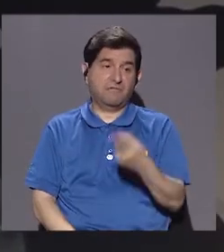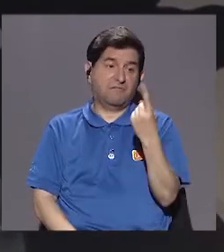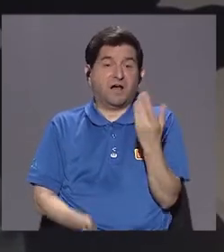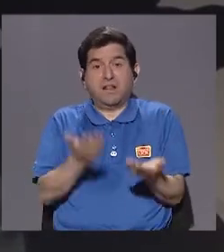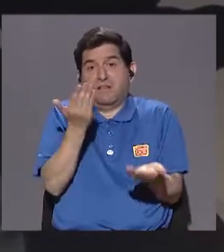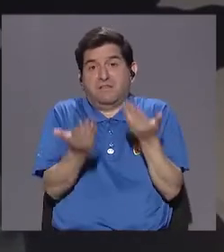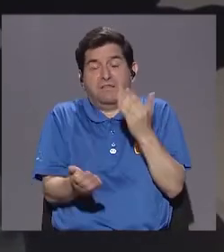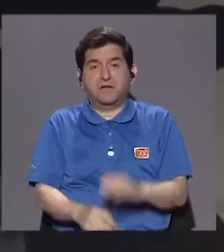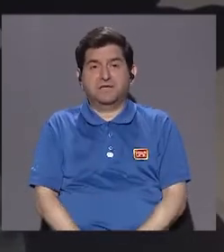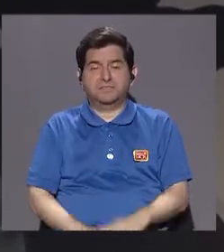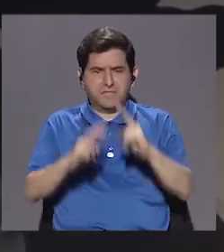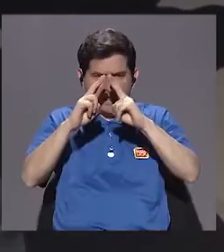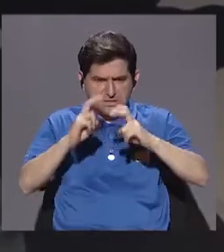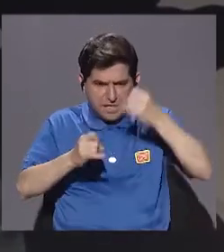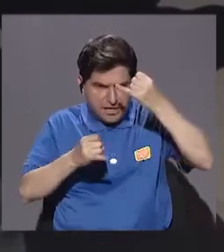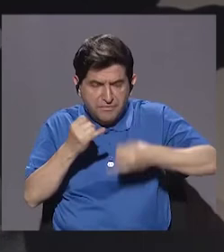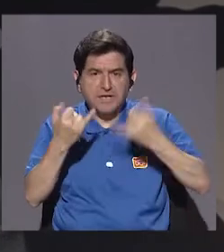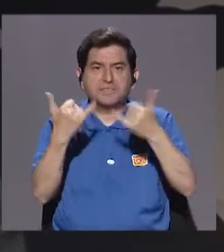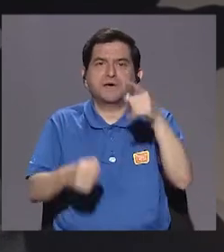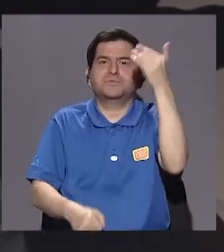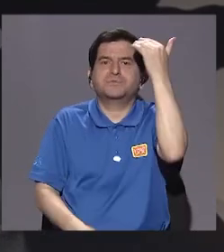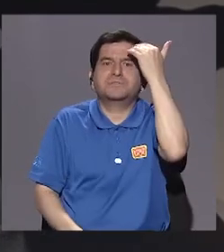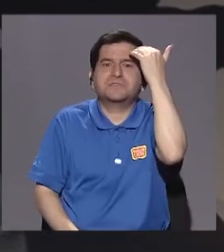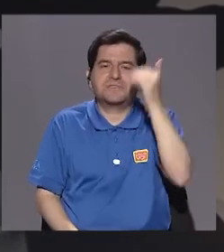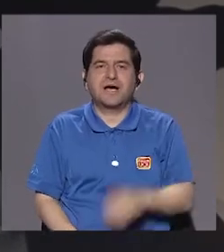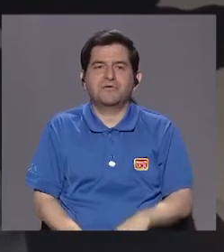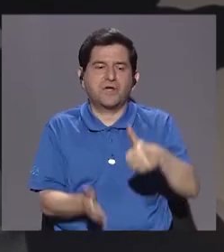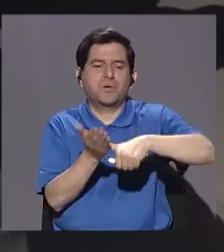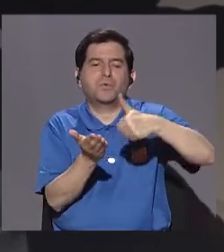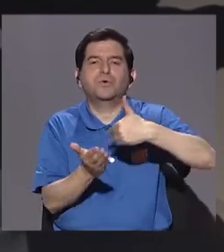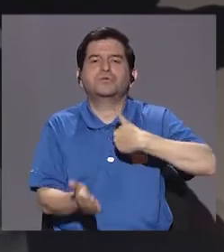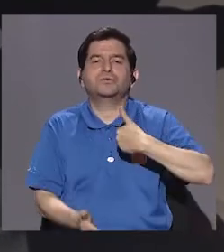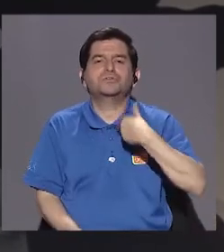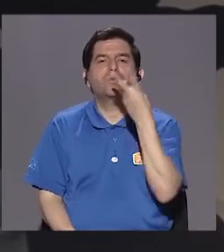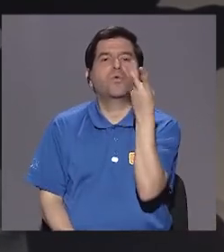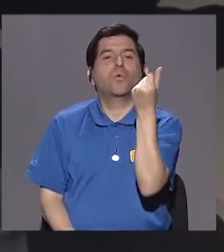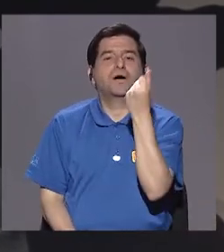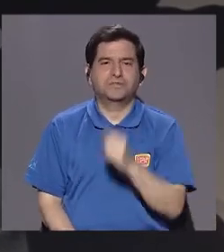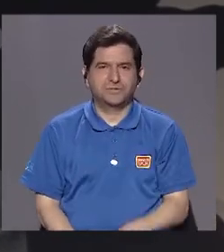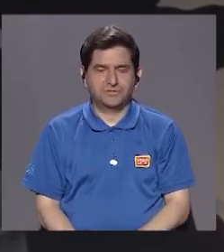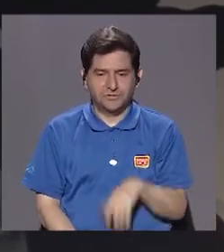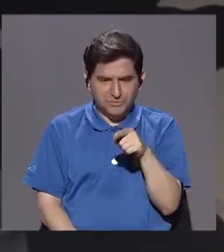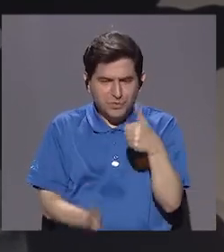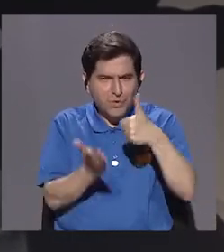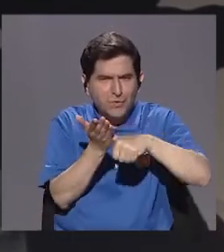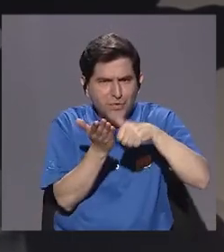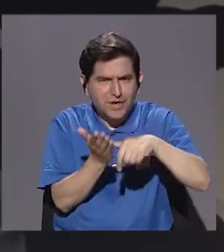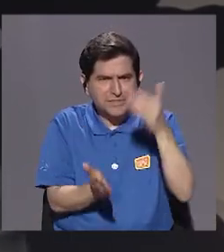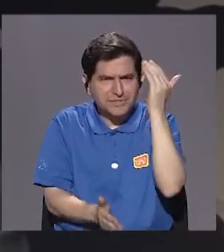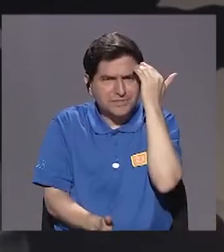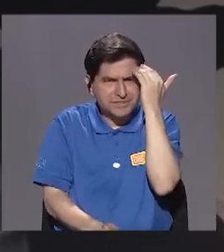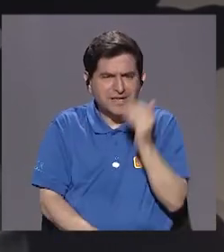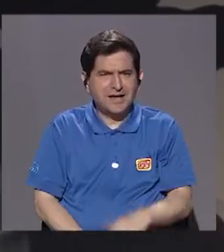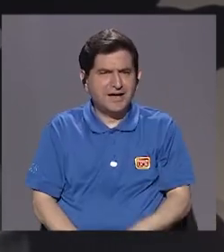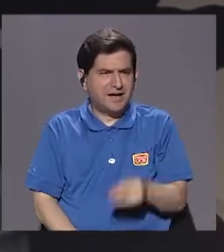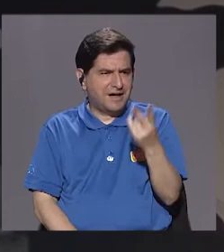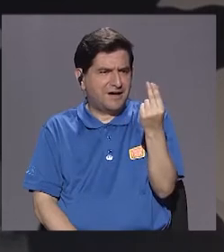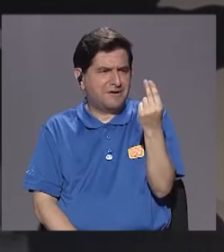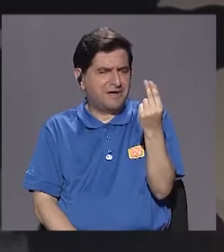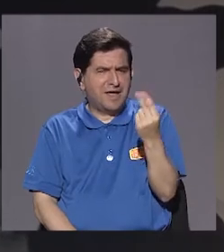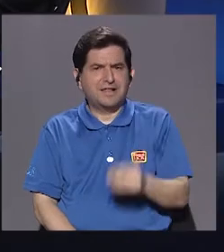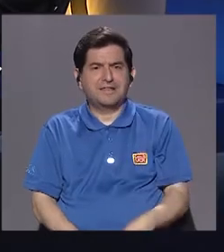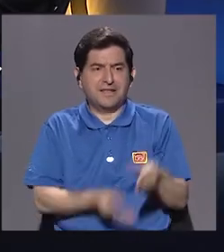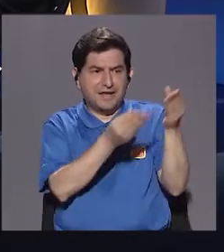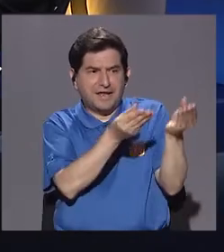falta el escrutinio definitivo ya usted sabe cuántos votos obtuvo al saber cuántos votos obtuvo ya sabe cuántos el dinero que le